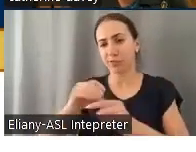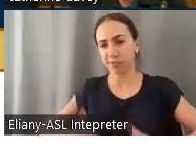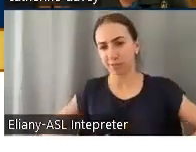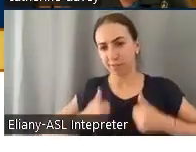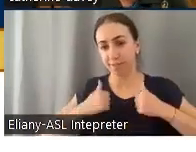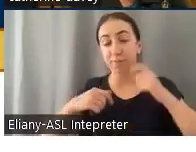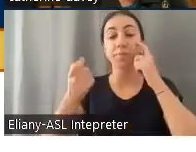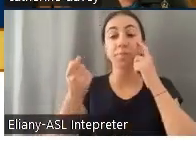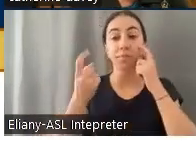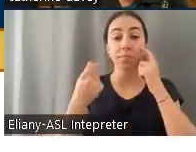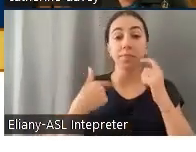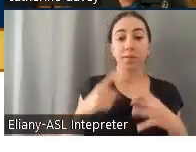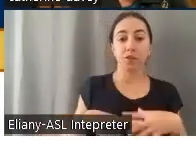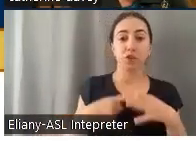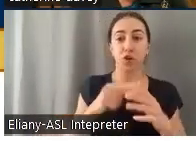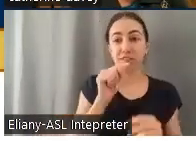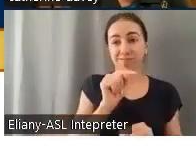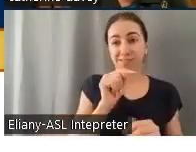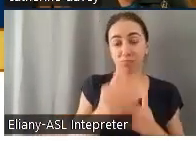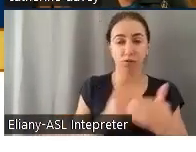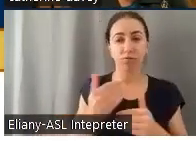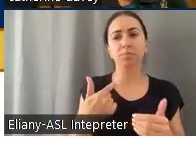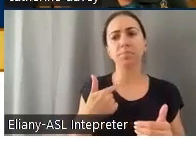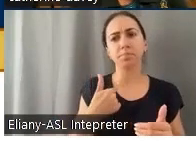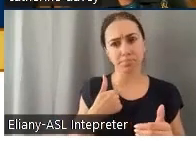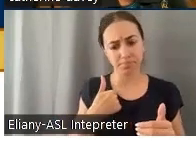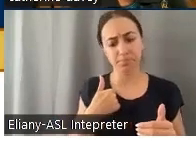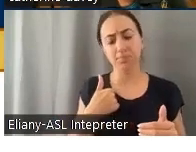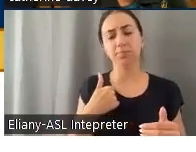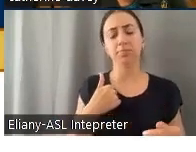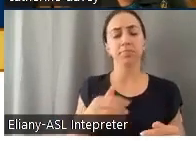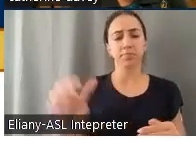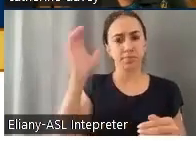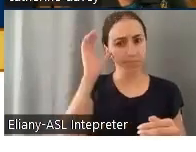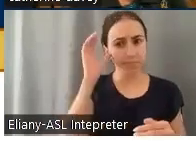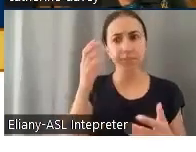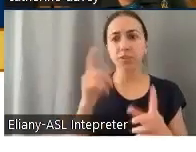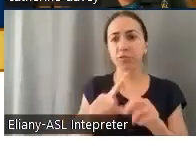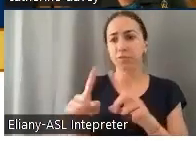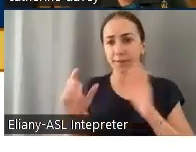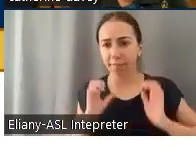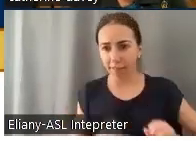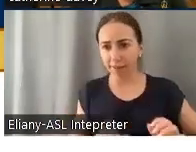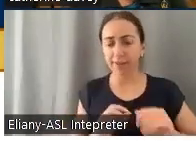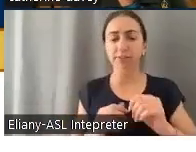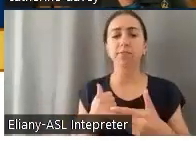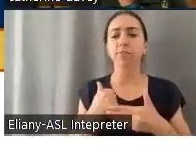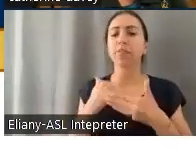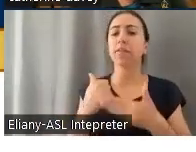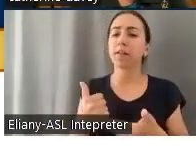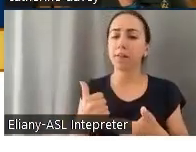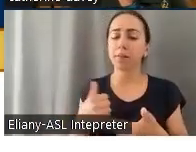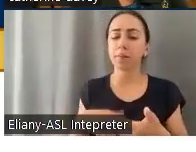medio ambiente social u otros aspectos de la vida social. Bueno, quiero decirles, cuando empecé a hacer esto, yo escuchaba a mis